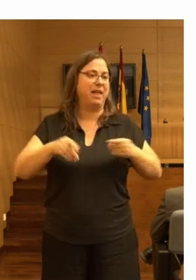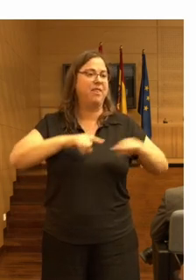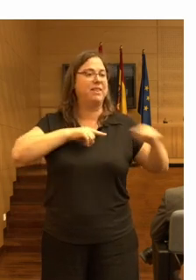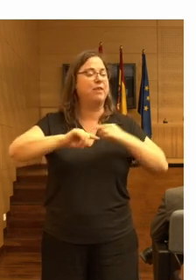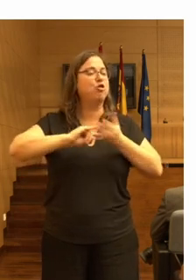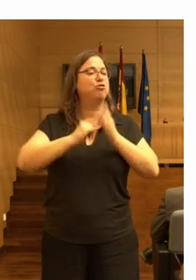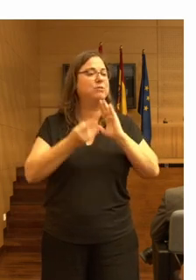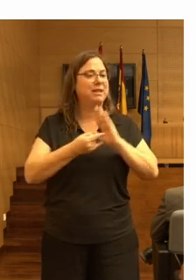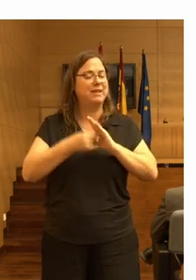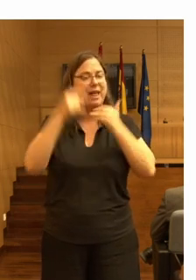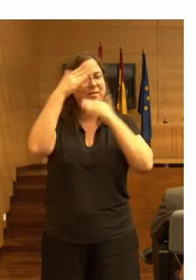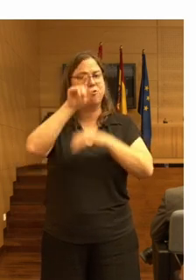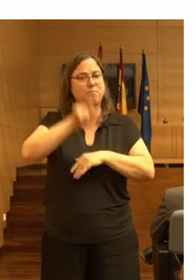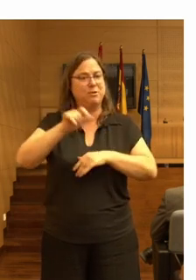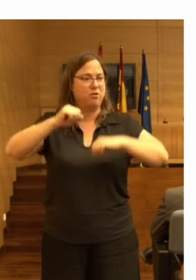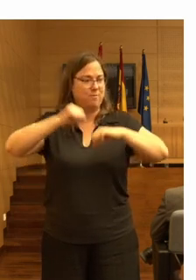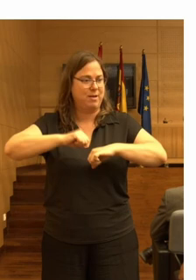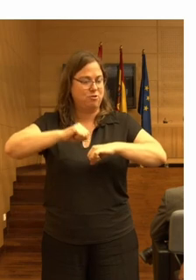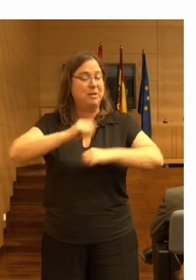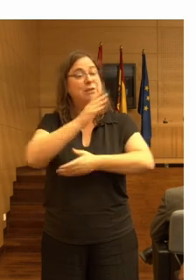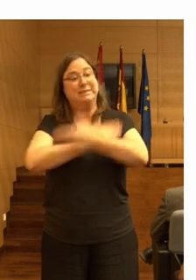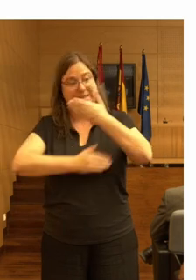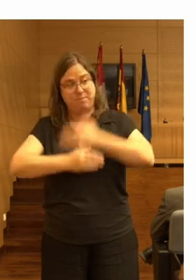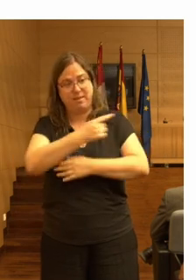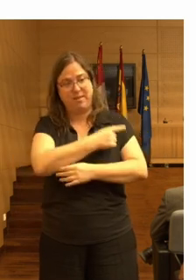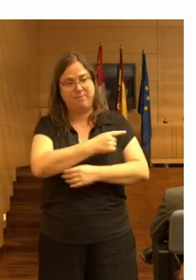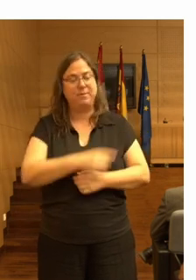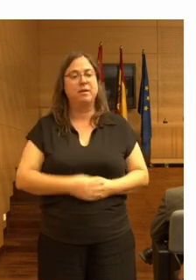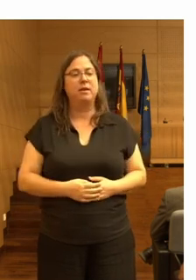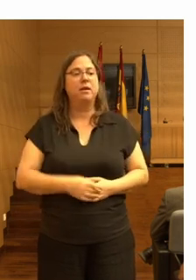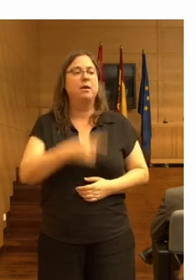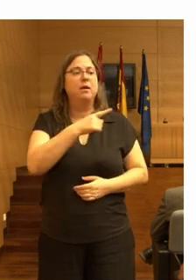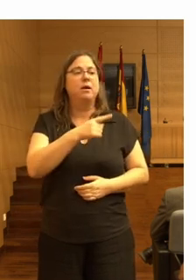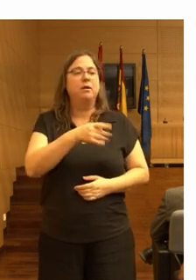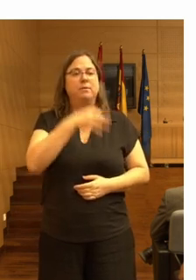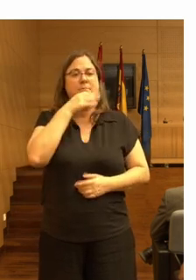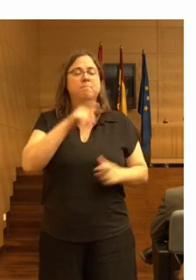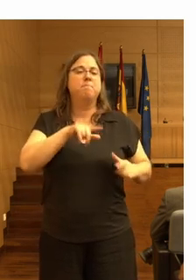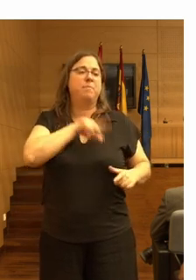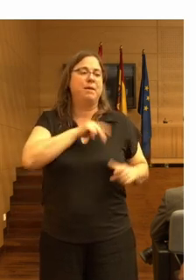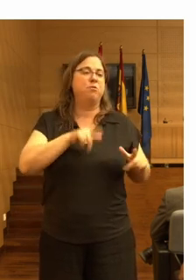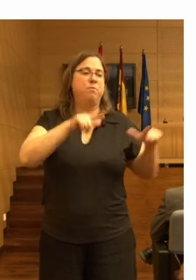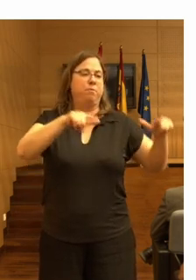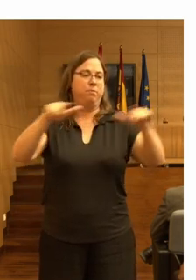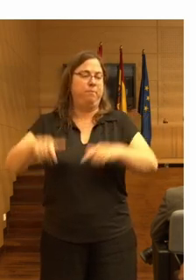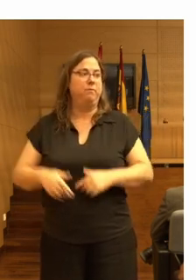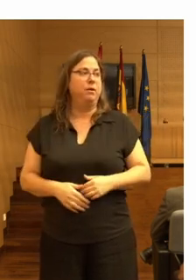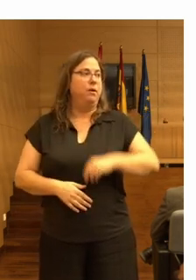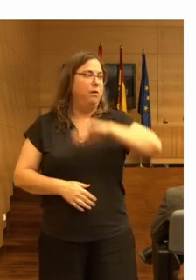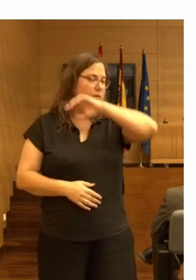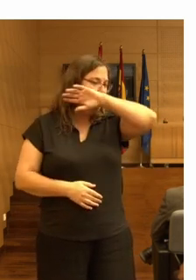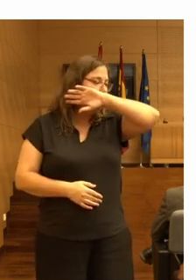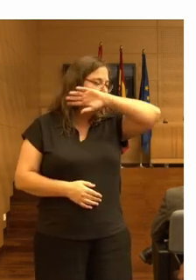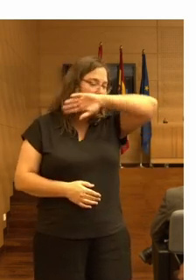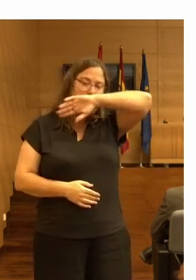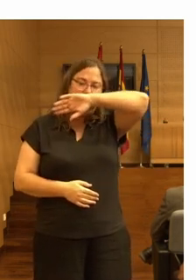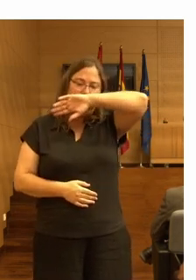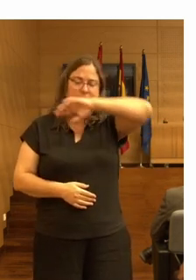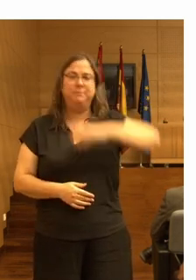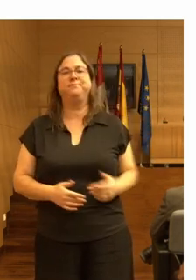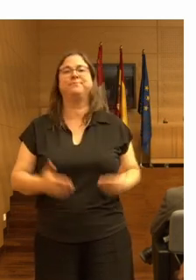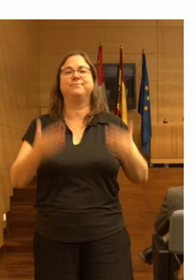Dirección Técnica de Atención a Personas Mayores y con Discapacidad, que va a proceder a la entrega de premios. Muchas gracias.